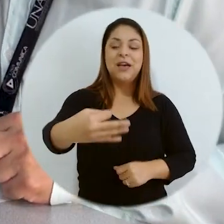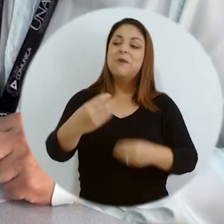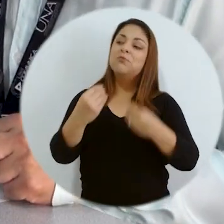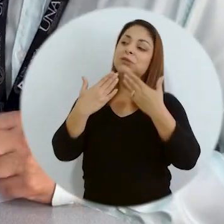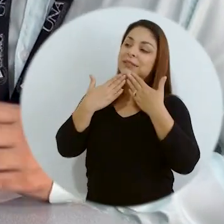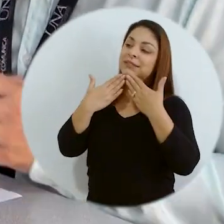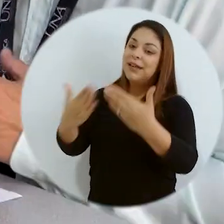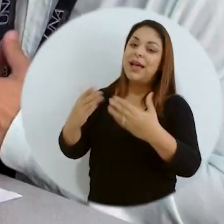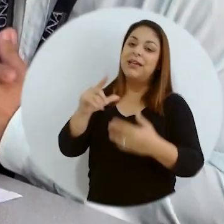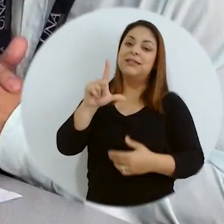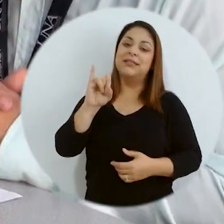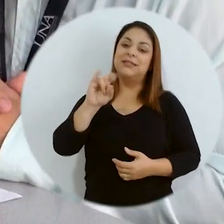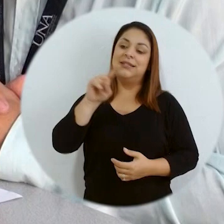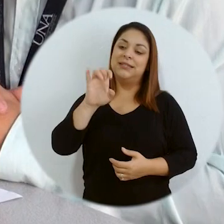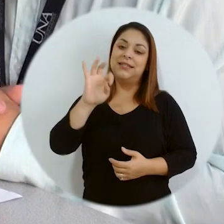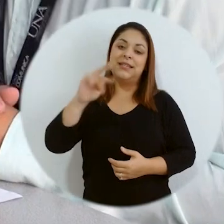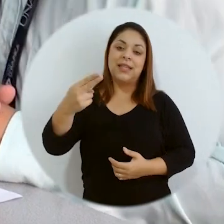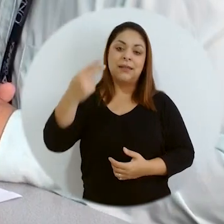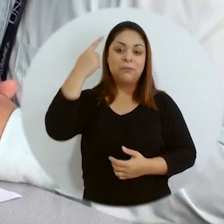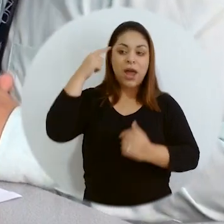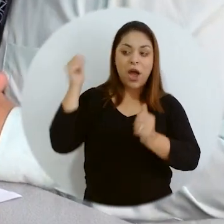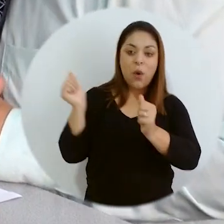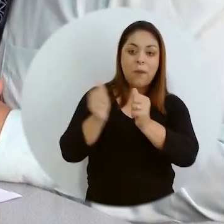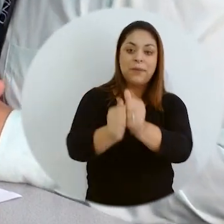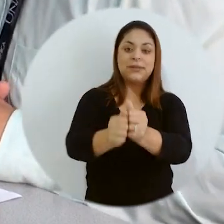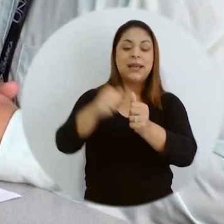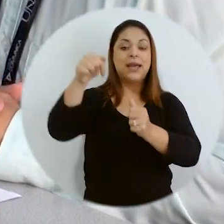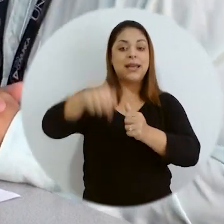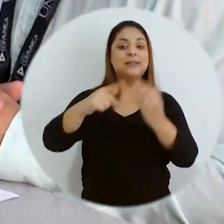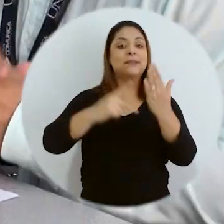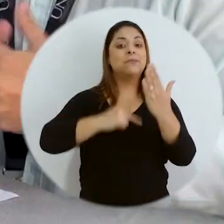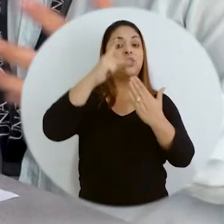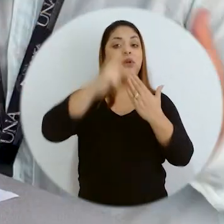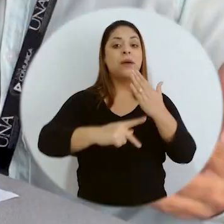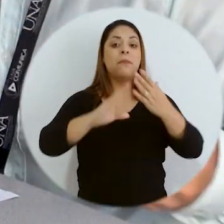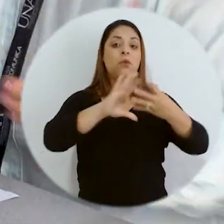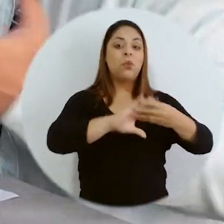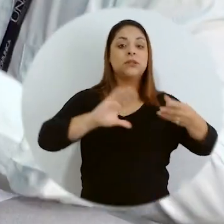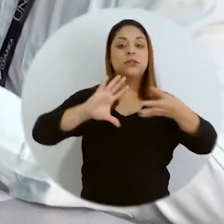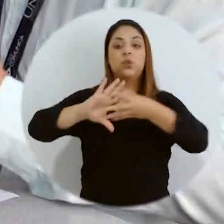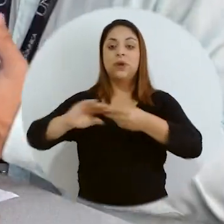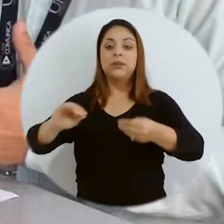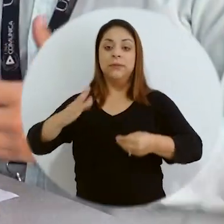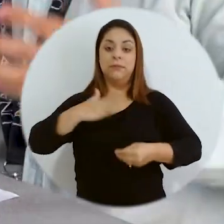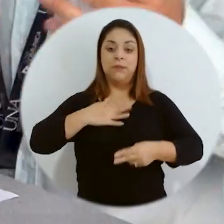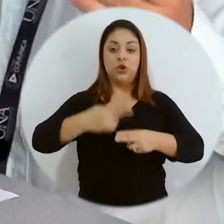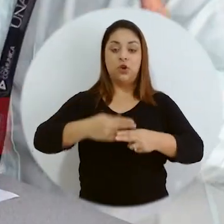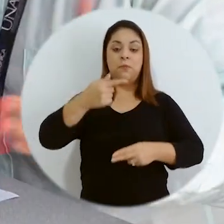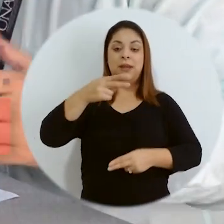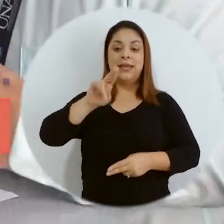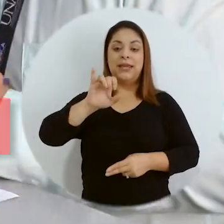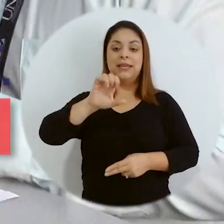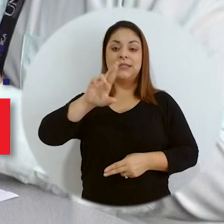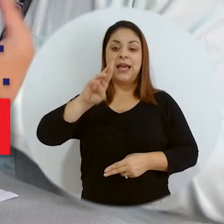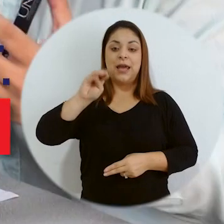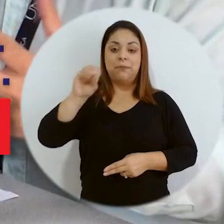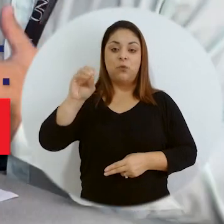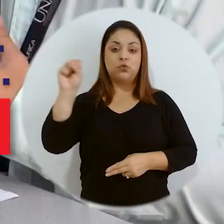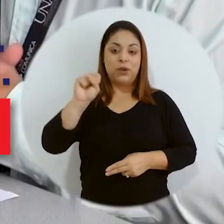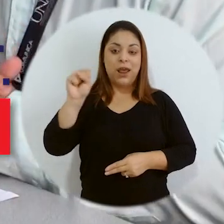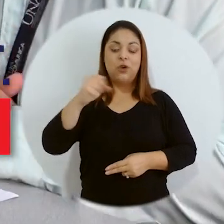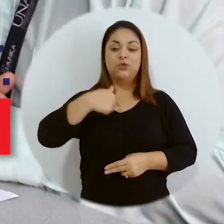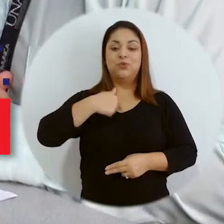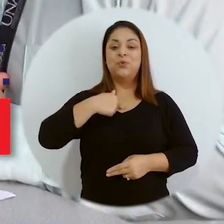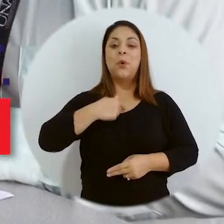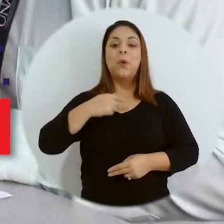día con día. Muchísimas gracias, Lisette, por acompañarnos en esta edición de Cuentas y Cuentos. Mi nombre es Guillermo Solano, soy periodista de